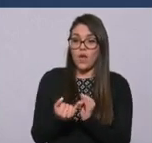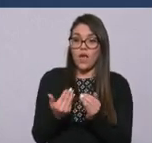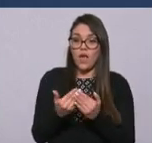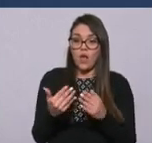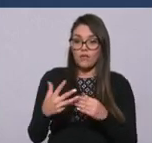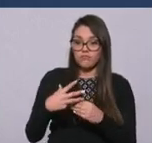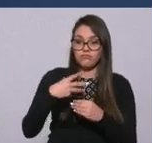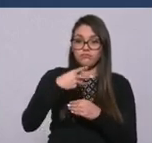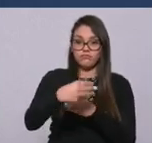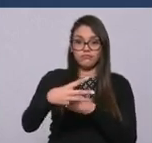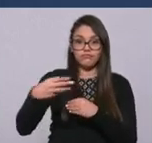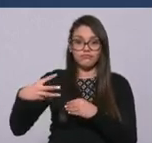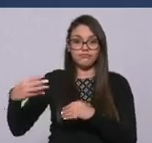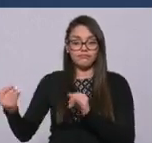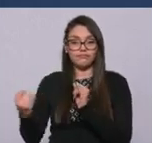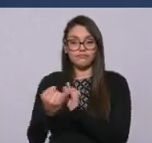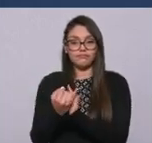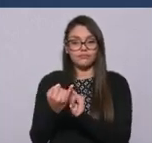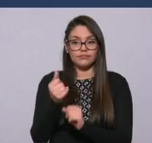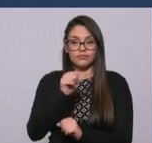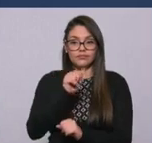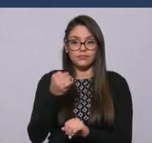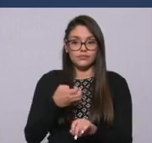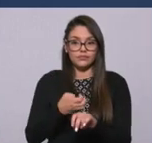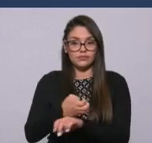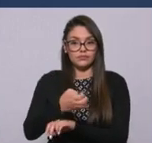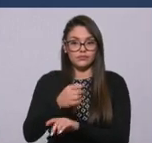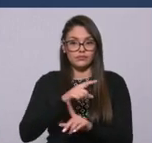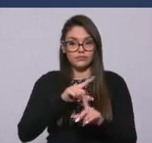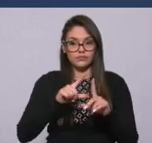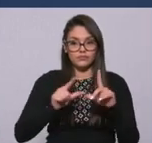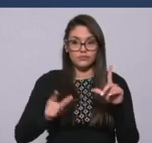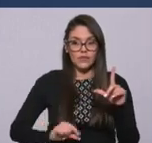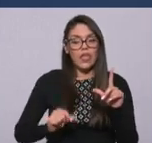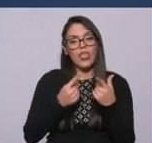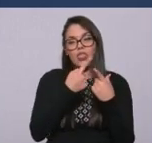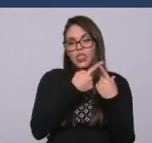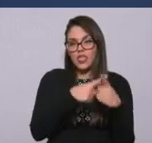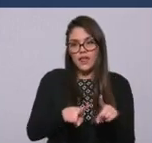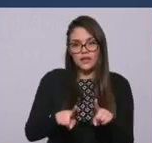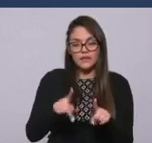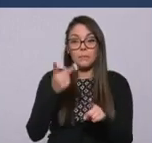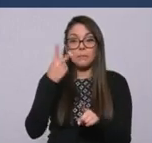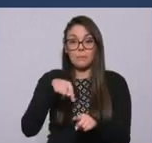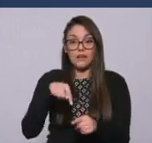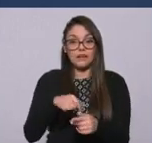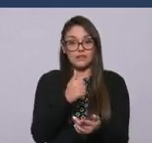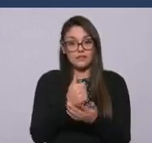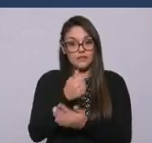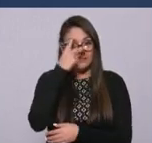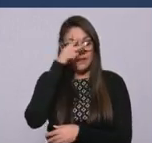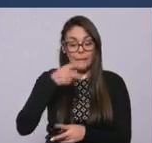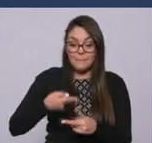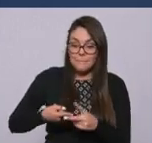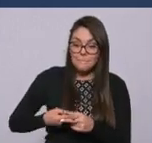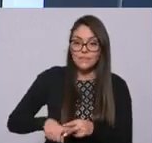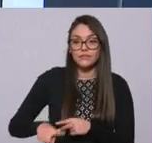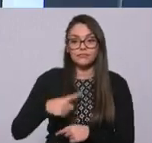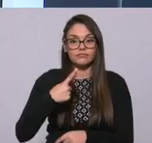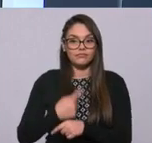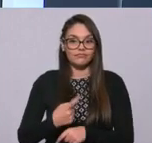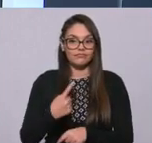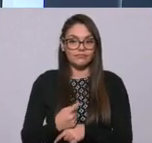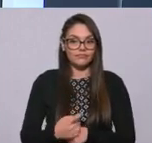las demás entidades federativas, en las cuales también opera de manera diferente, pero la Ciudad de México es pionero en esto. Sin duda